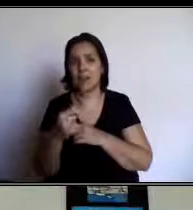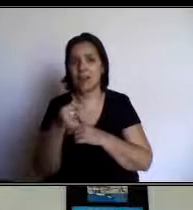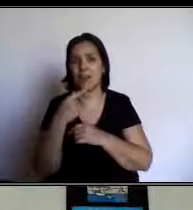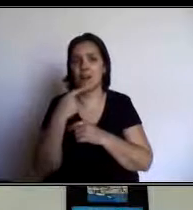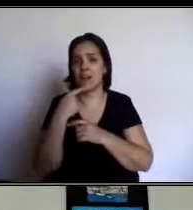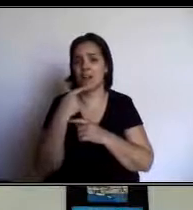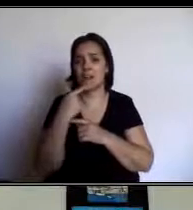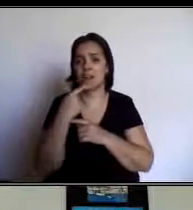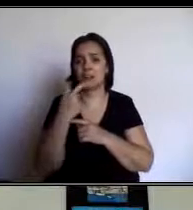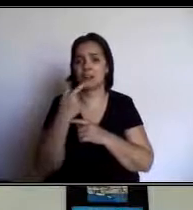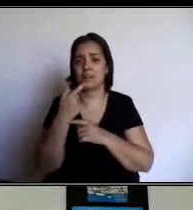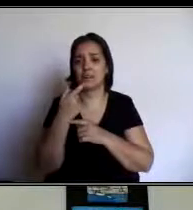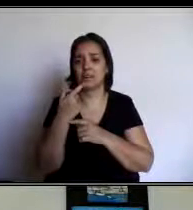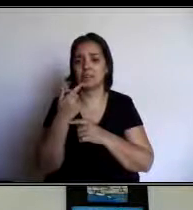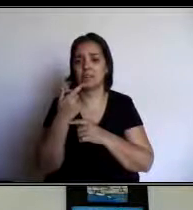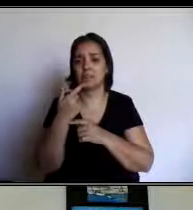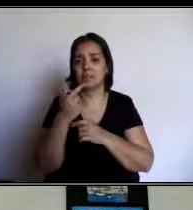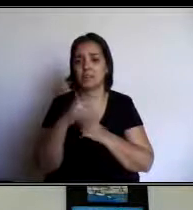veces